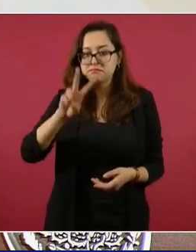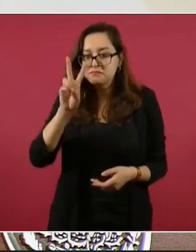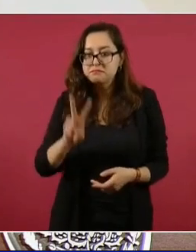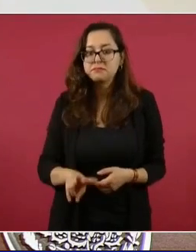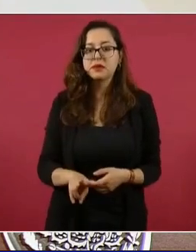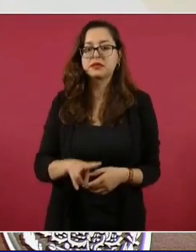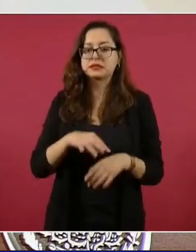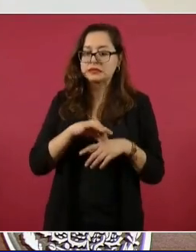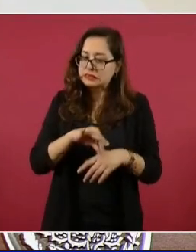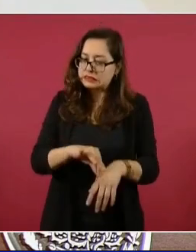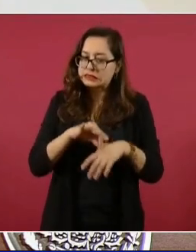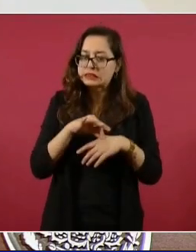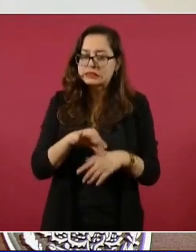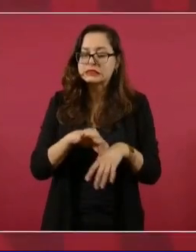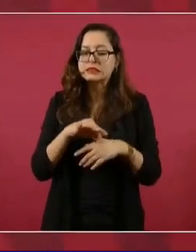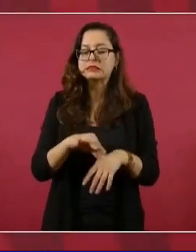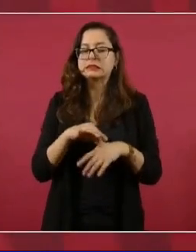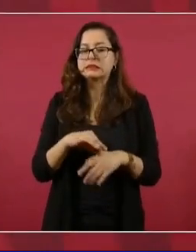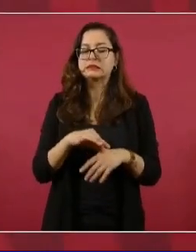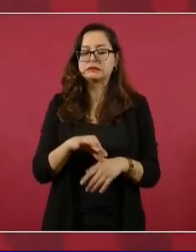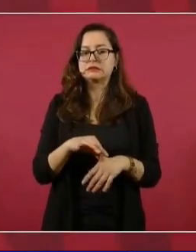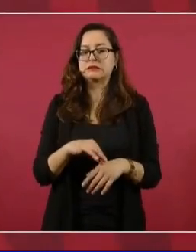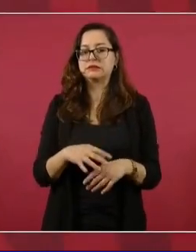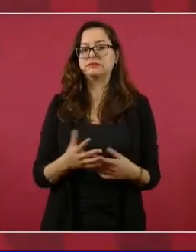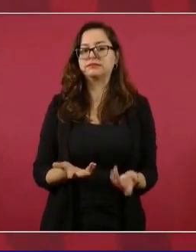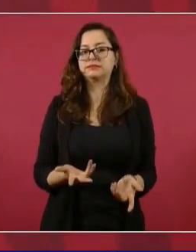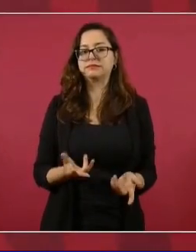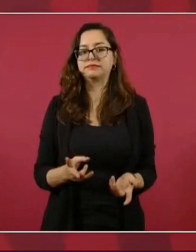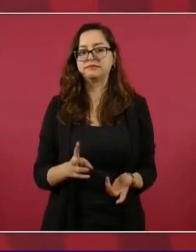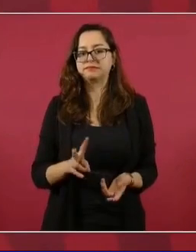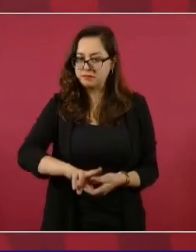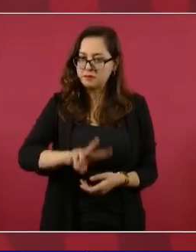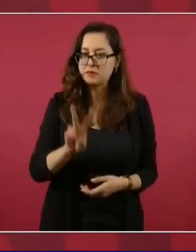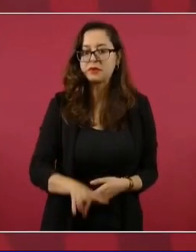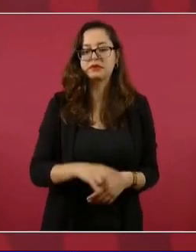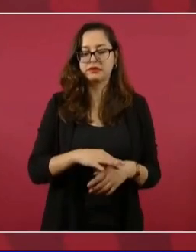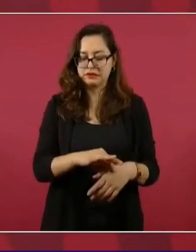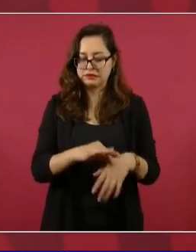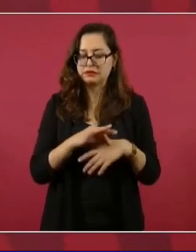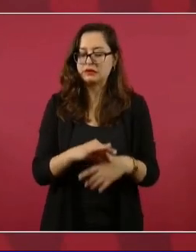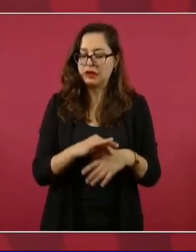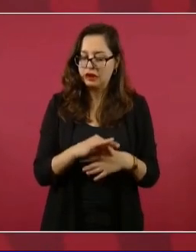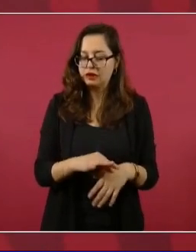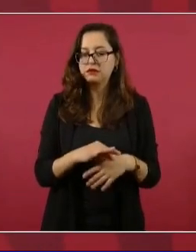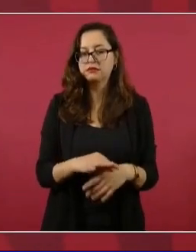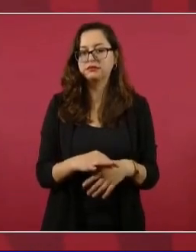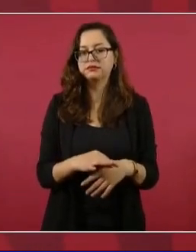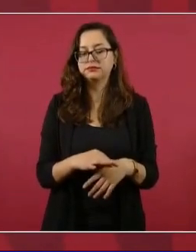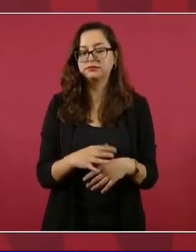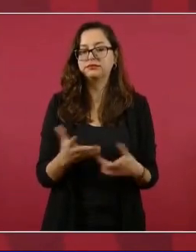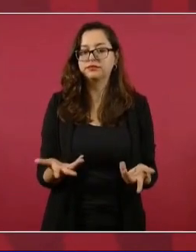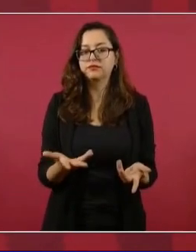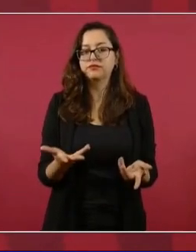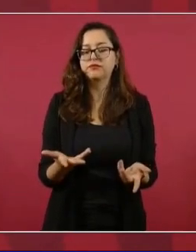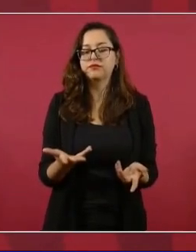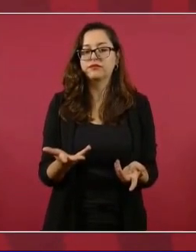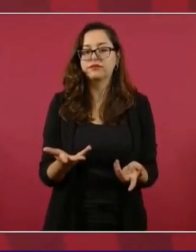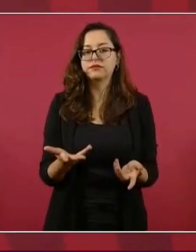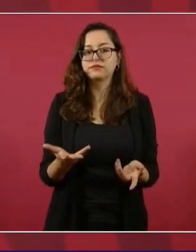auténtica verdad, aunque parezca redundancia, porque